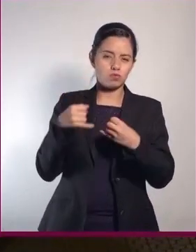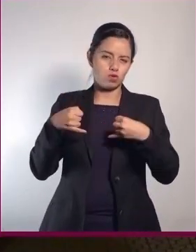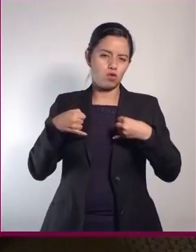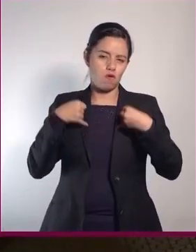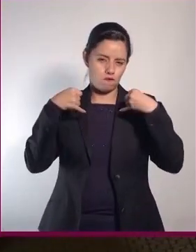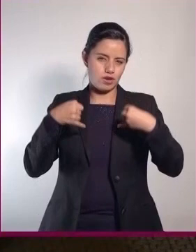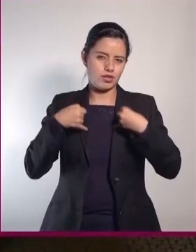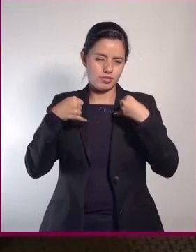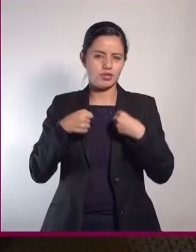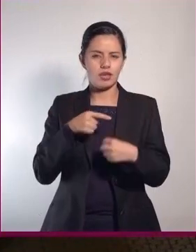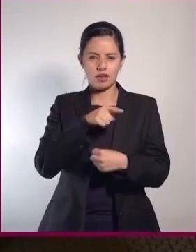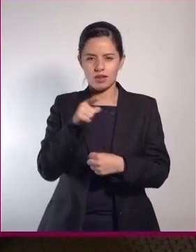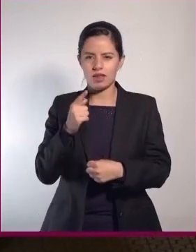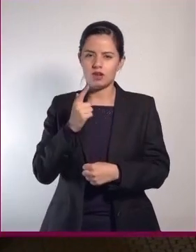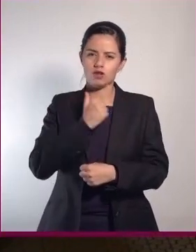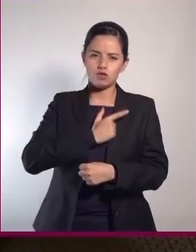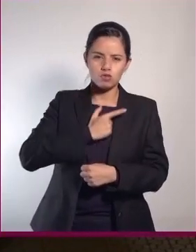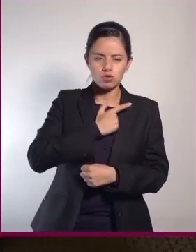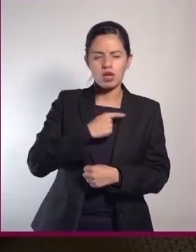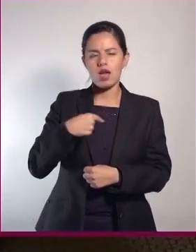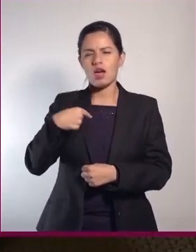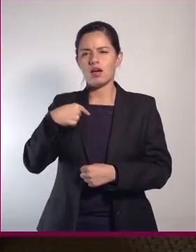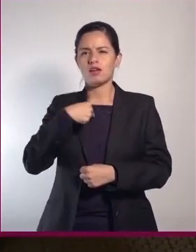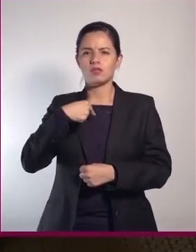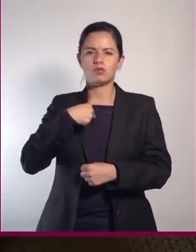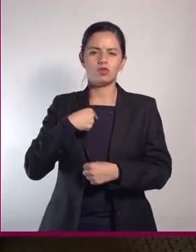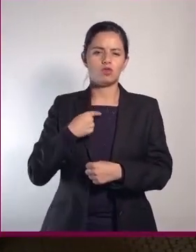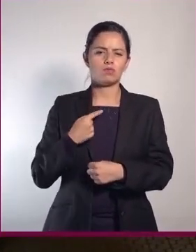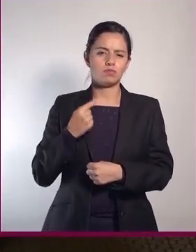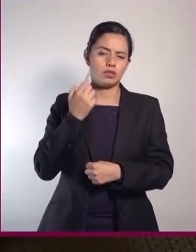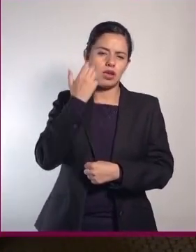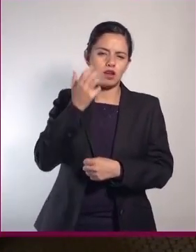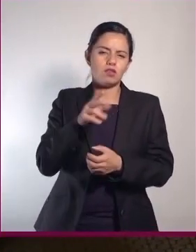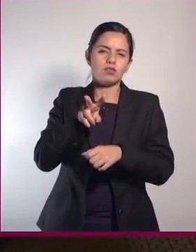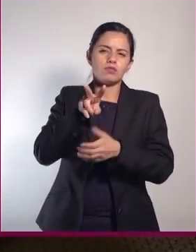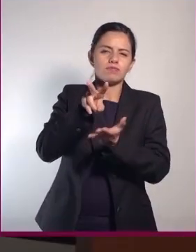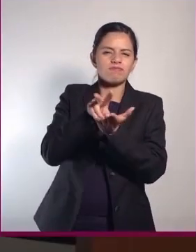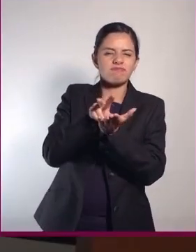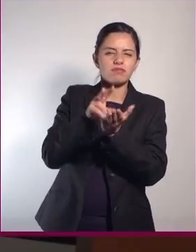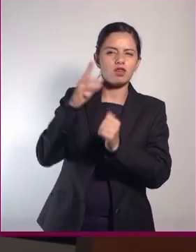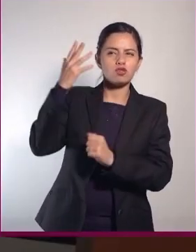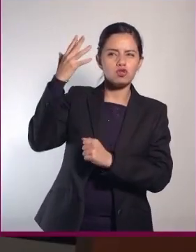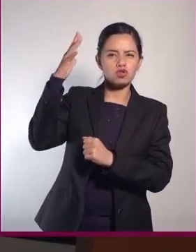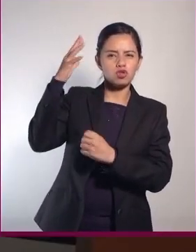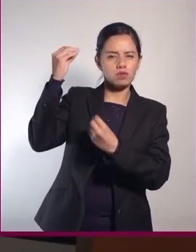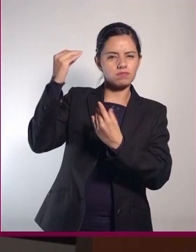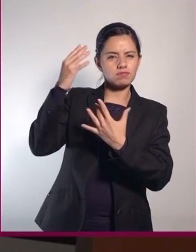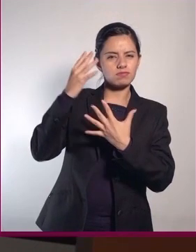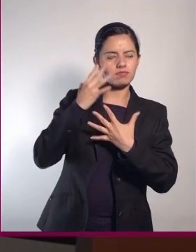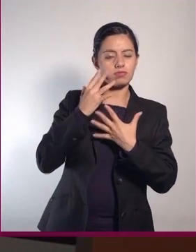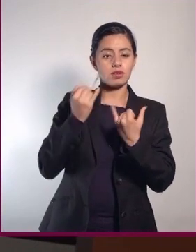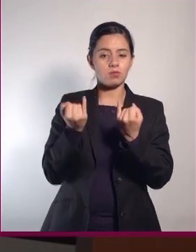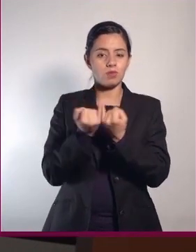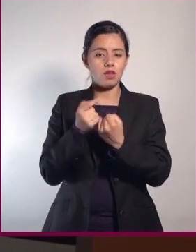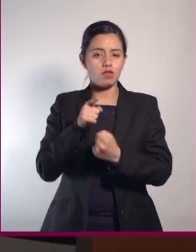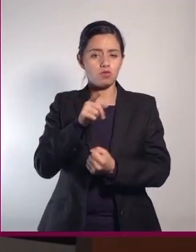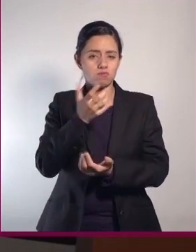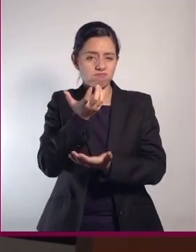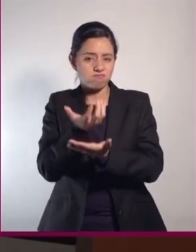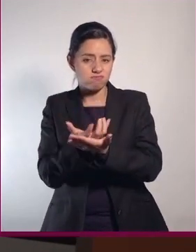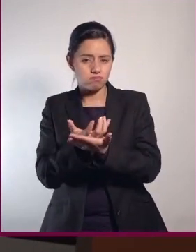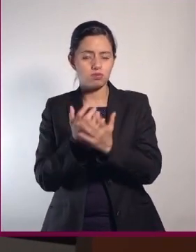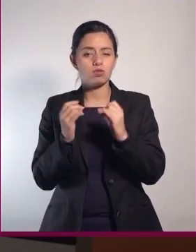que les encanta exponerse de manera extensa a la luz solar, también el sedentarismo y lo que